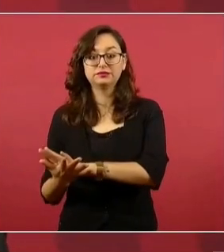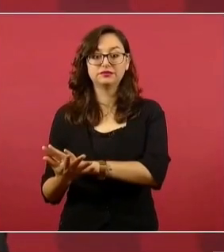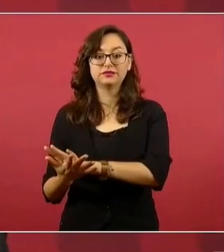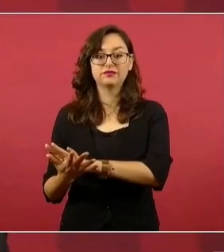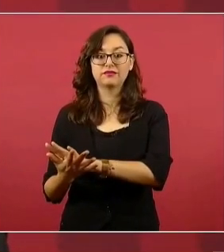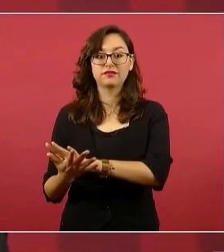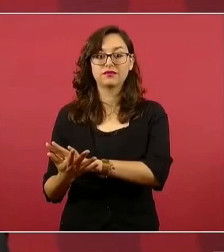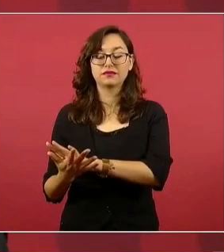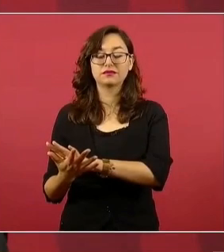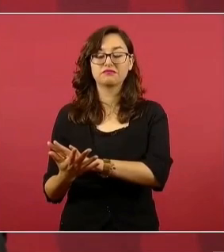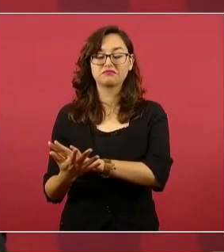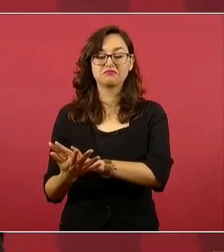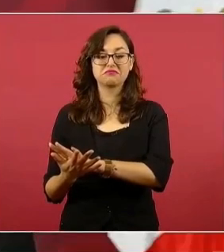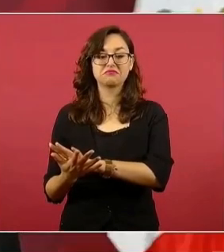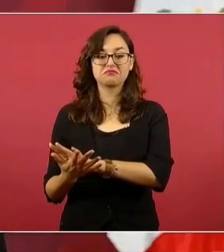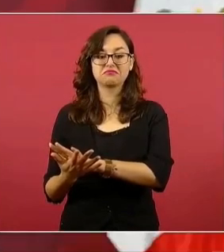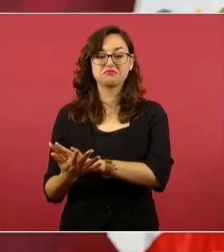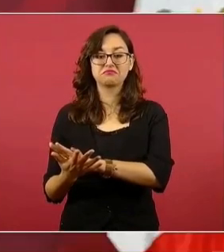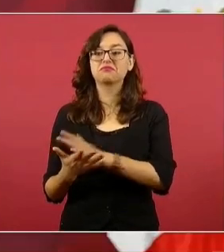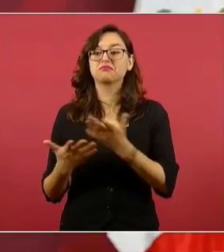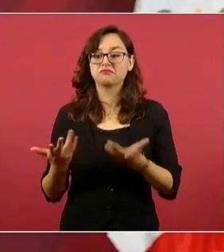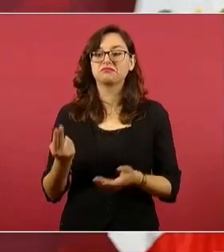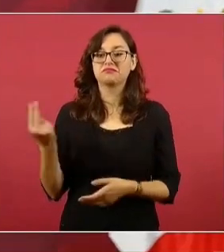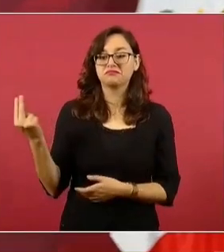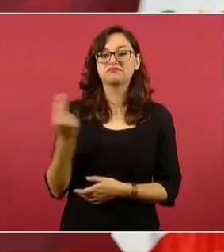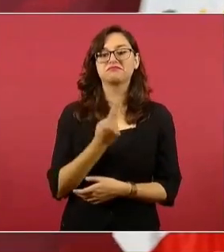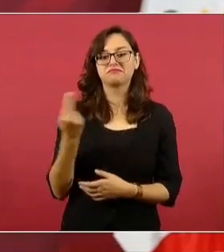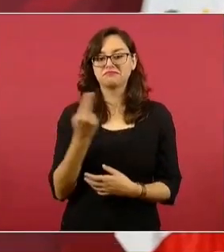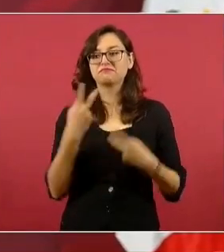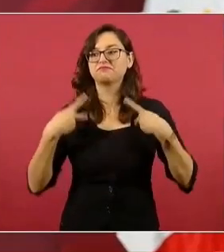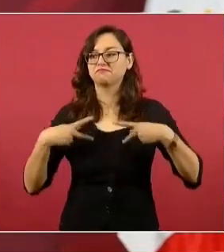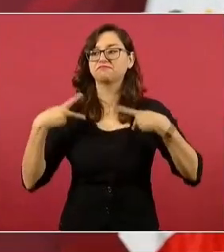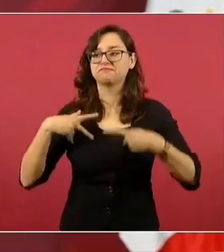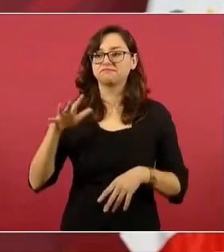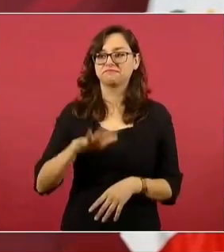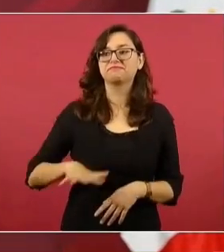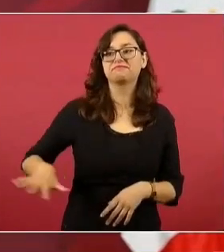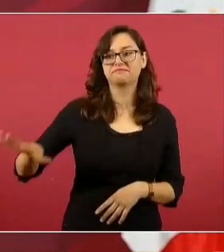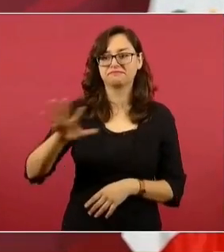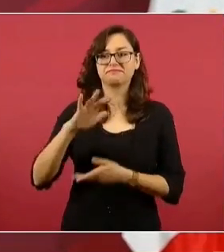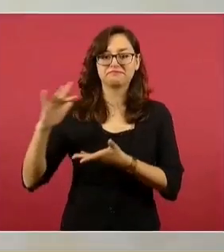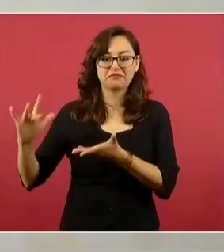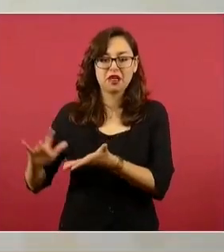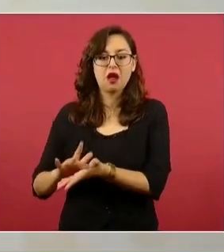si no se cuenta con el respaldo de la gente.